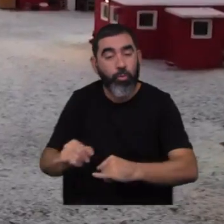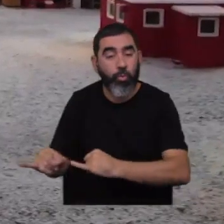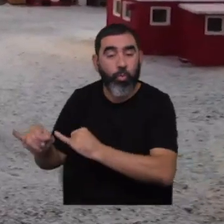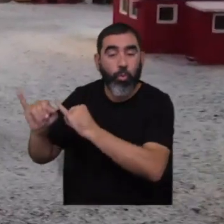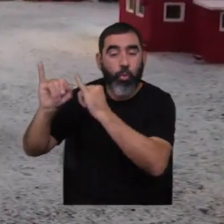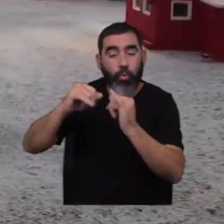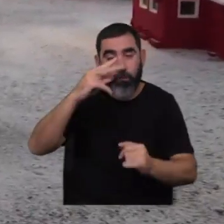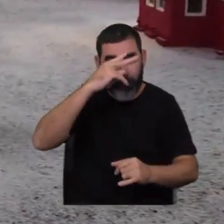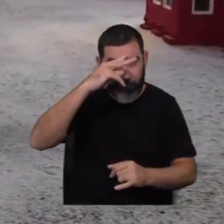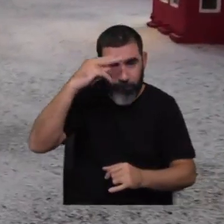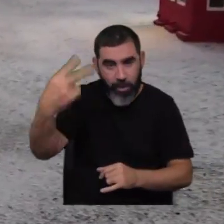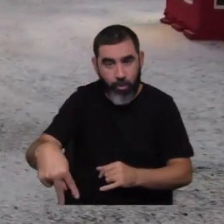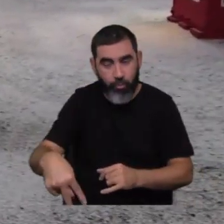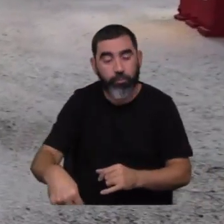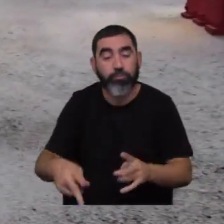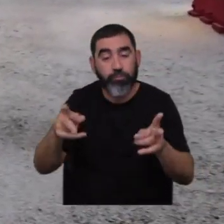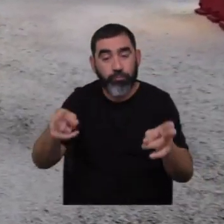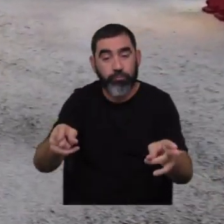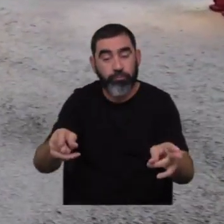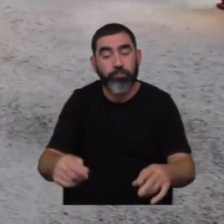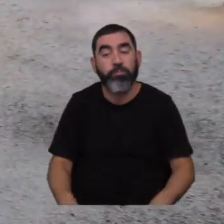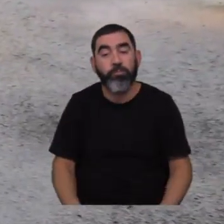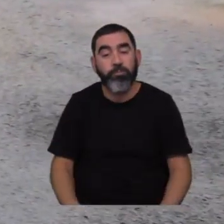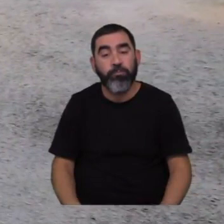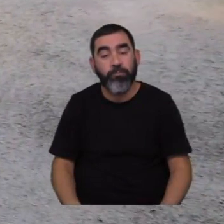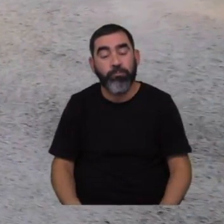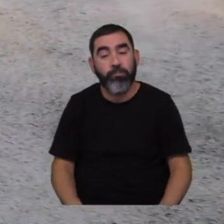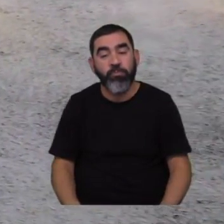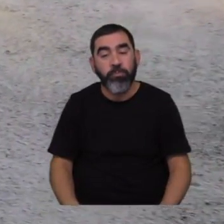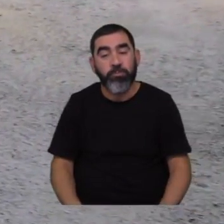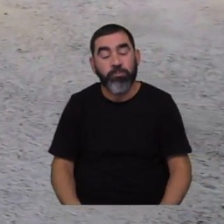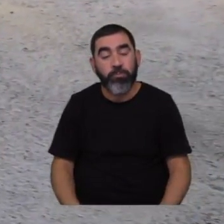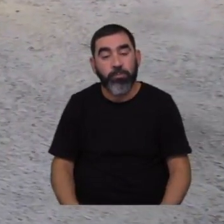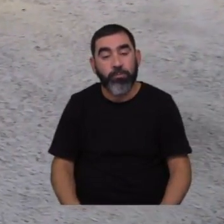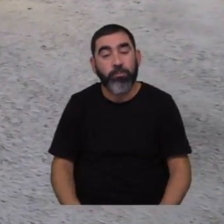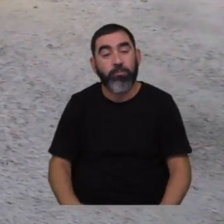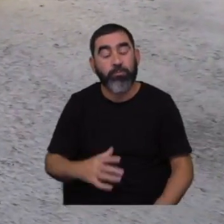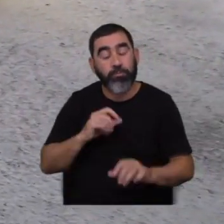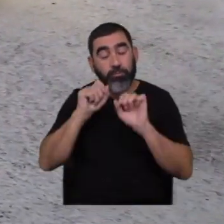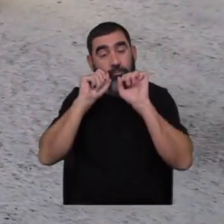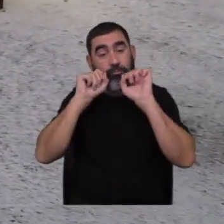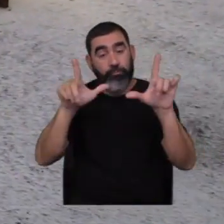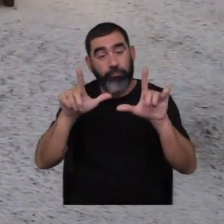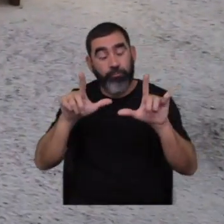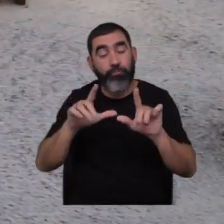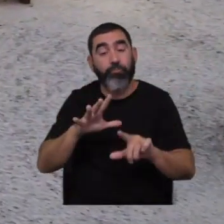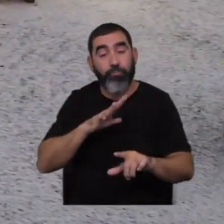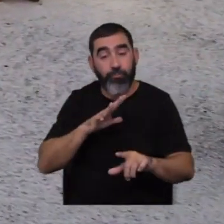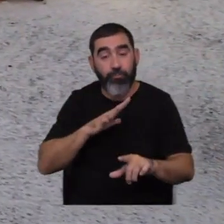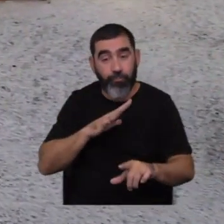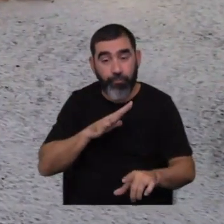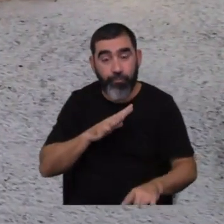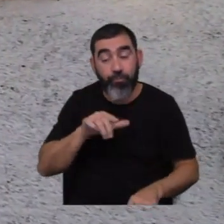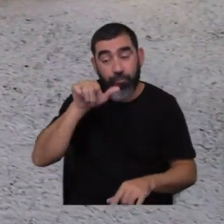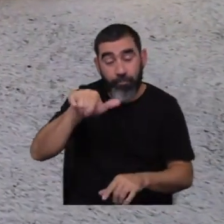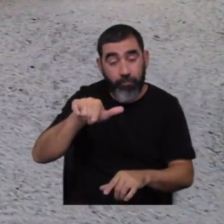campaña de verano antártico. Y nos hemos encontrado, sorpresivamente, justo pasó un avión, es que